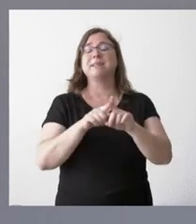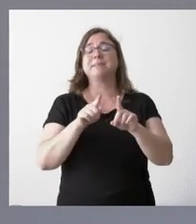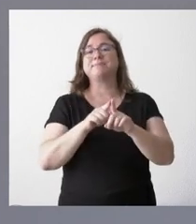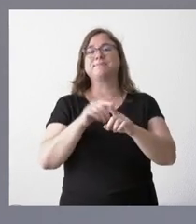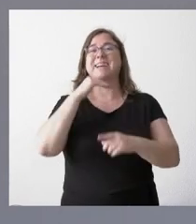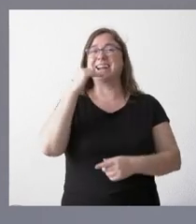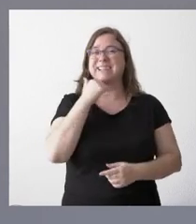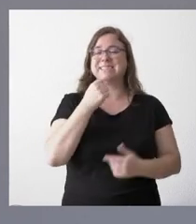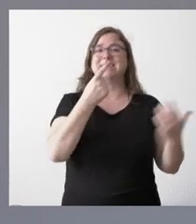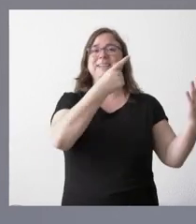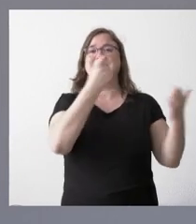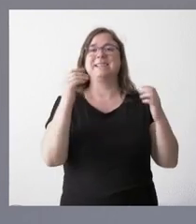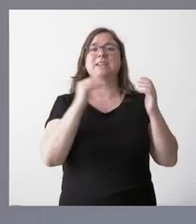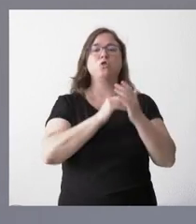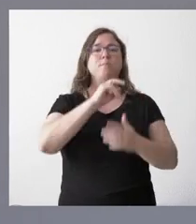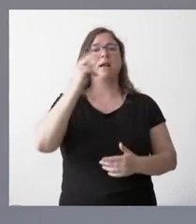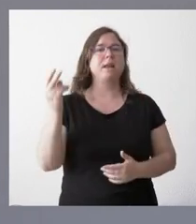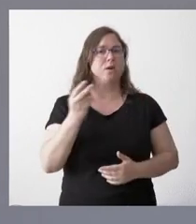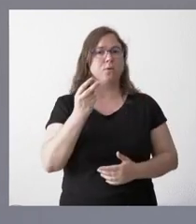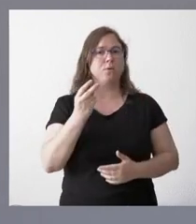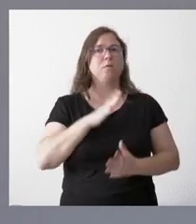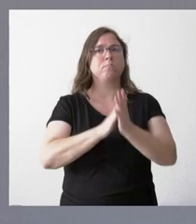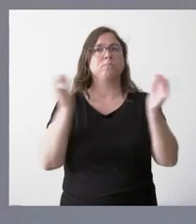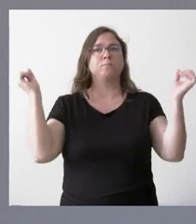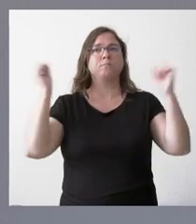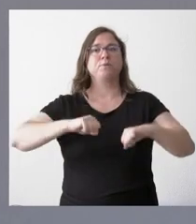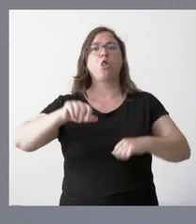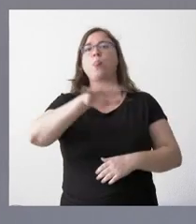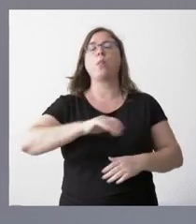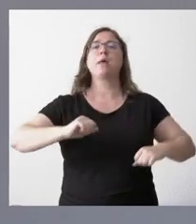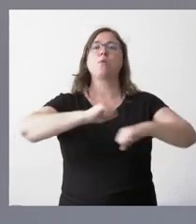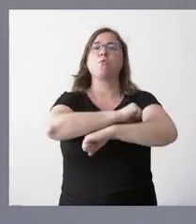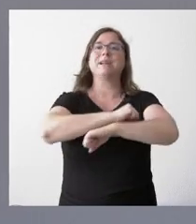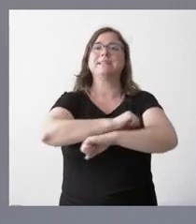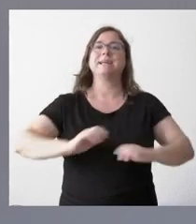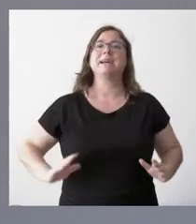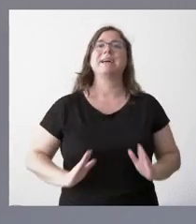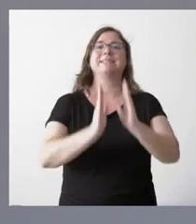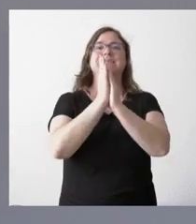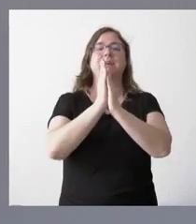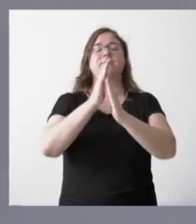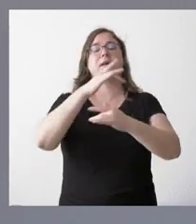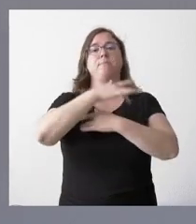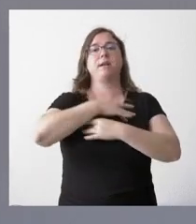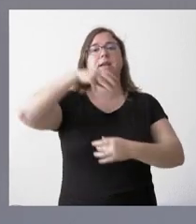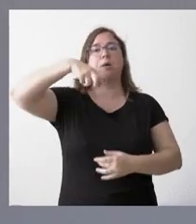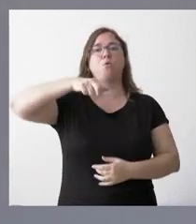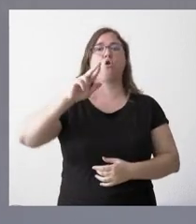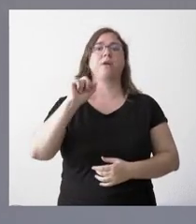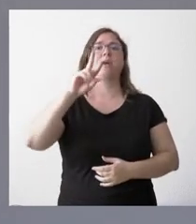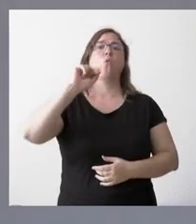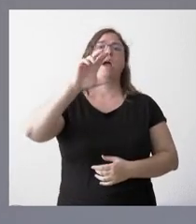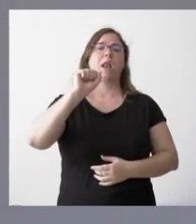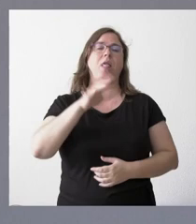de casi 600.000 euros prevista que se ha aprobado en el monasterio de Santa María de Moreruela, de la granja en